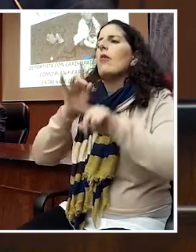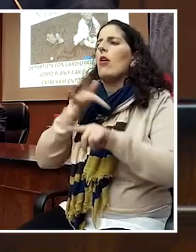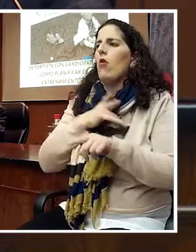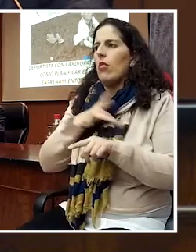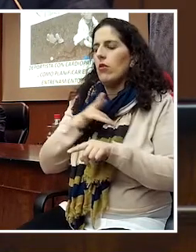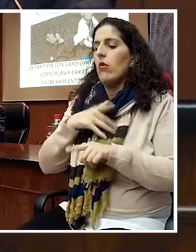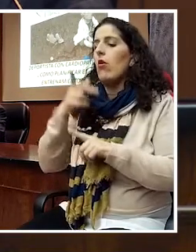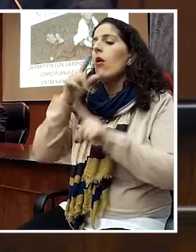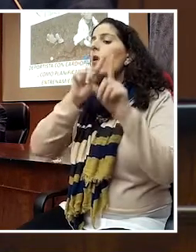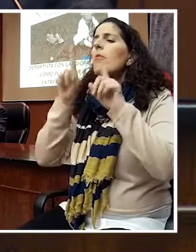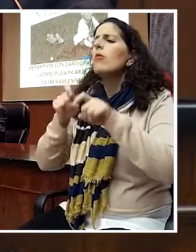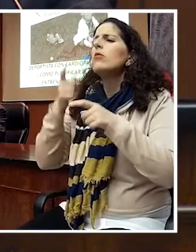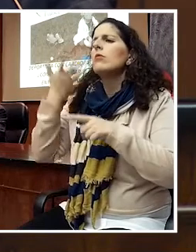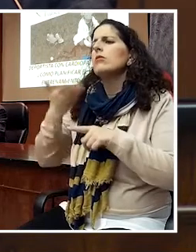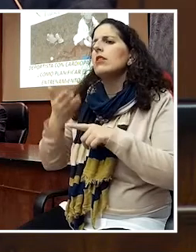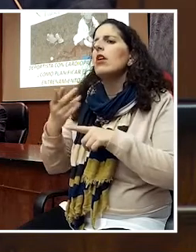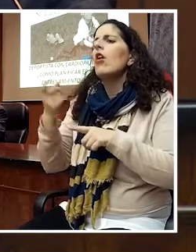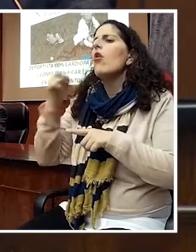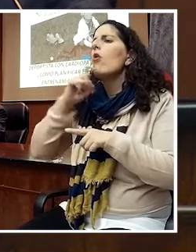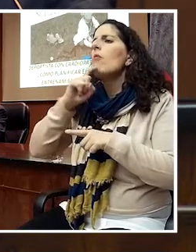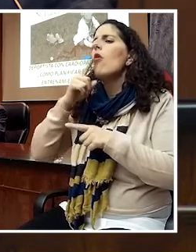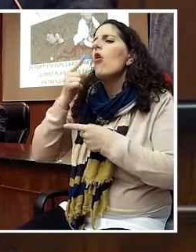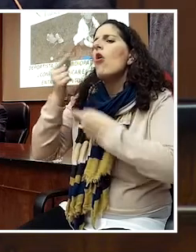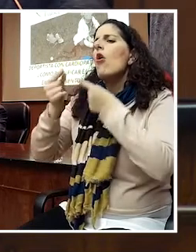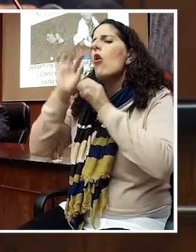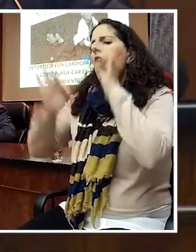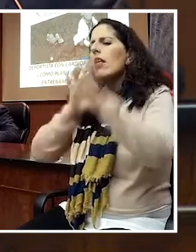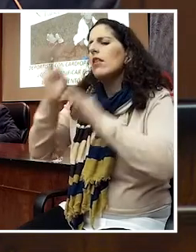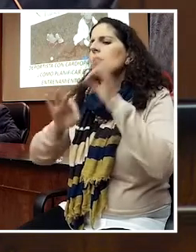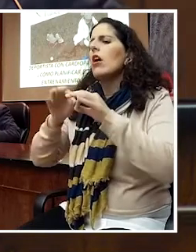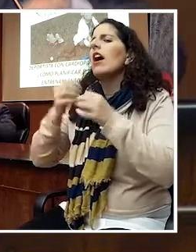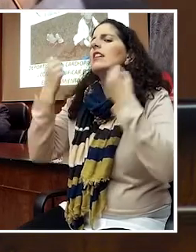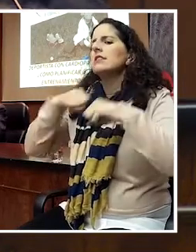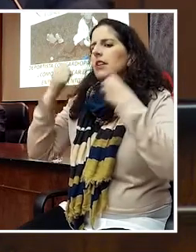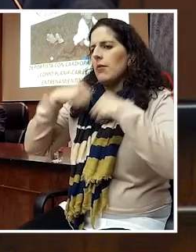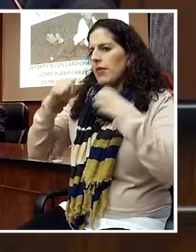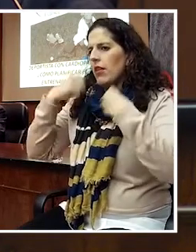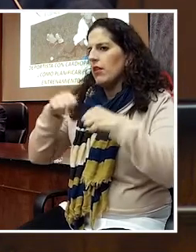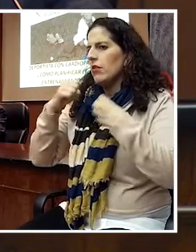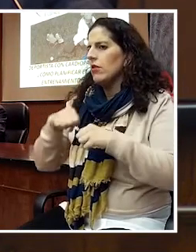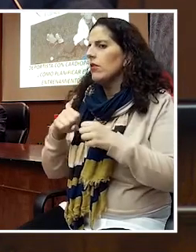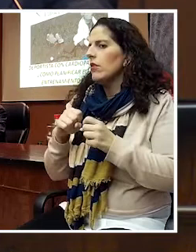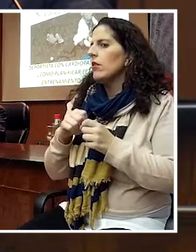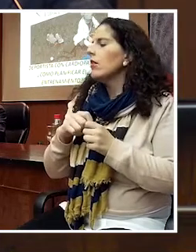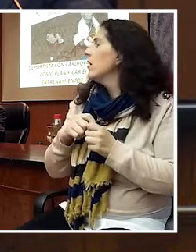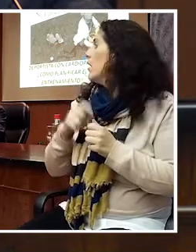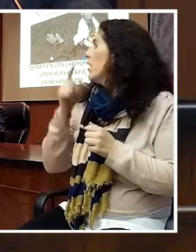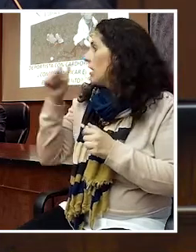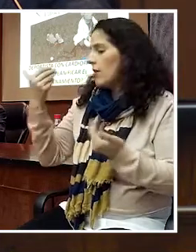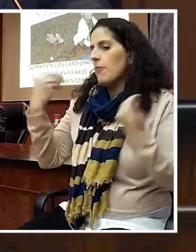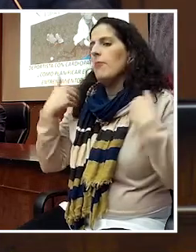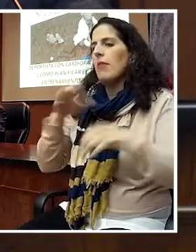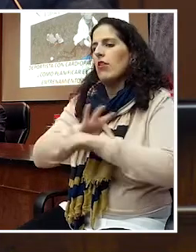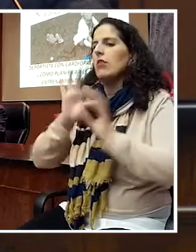con una pregunta clave: ¿cómo planificar su entrenamiento? Está a cargo del doctor Suárez de Leso Herrero de Tejada, es